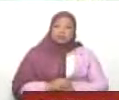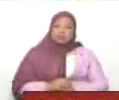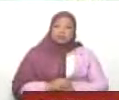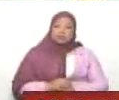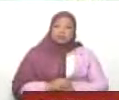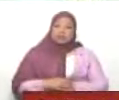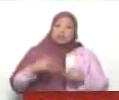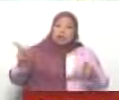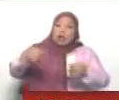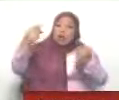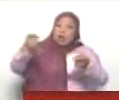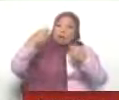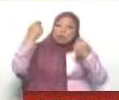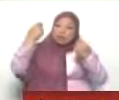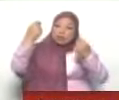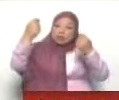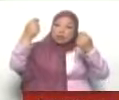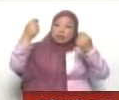una campañita